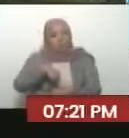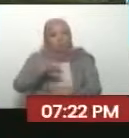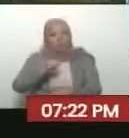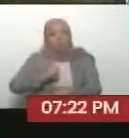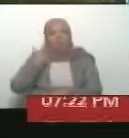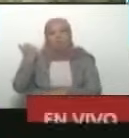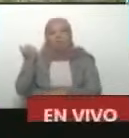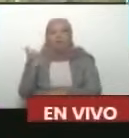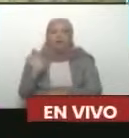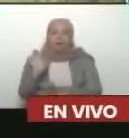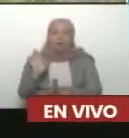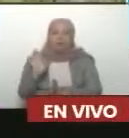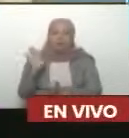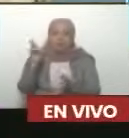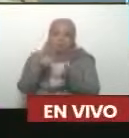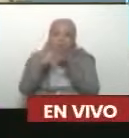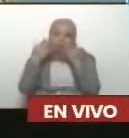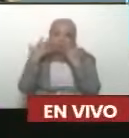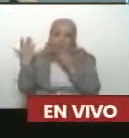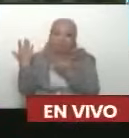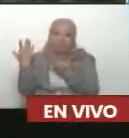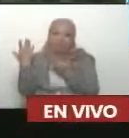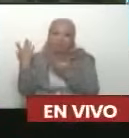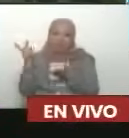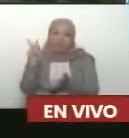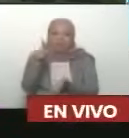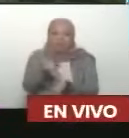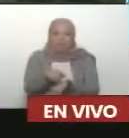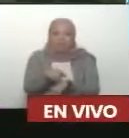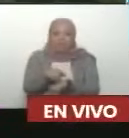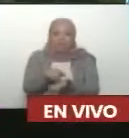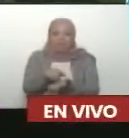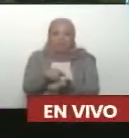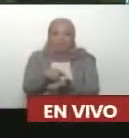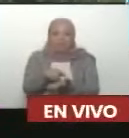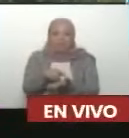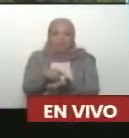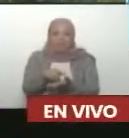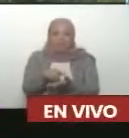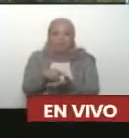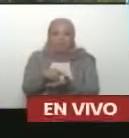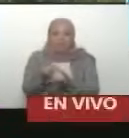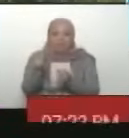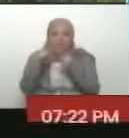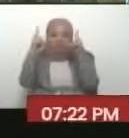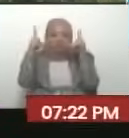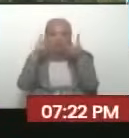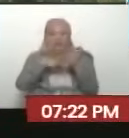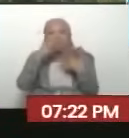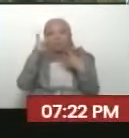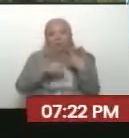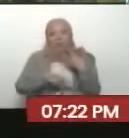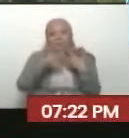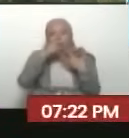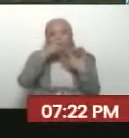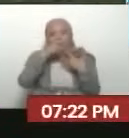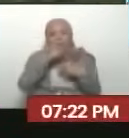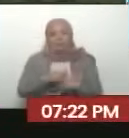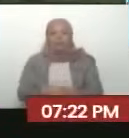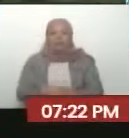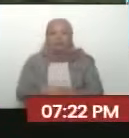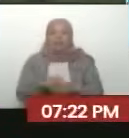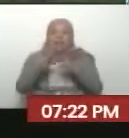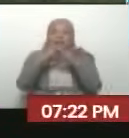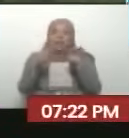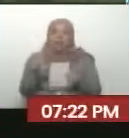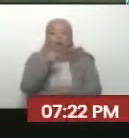aprovechar que están aquí. Y voy a entrar a darle esa sorpresa aquí en el programa. Y a él y a